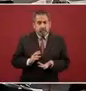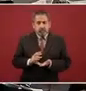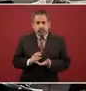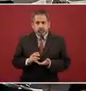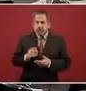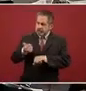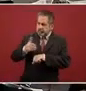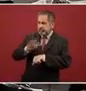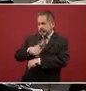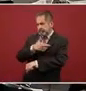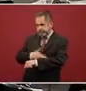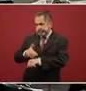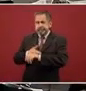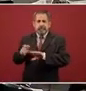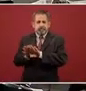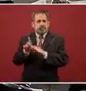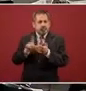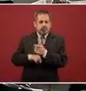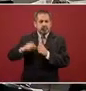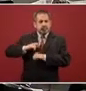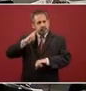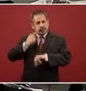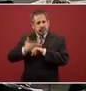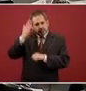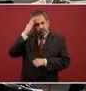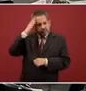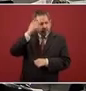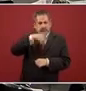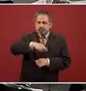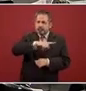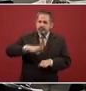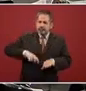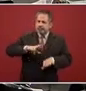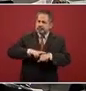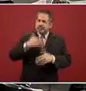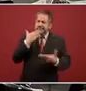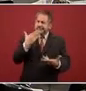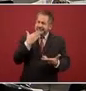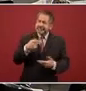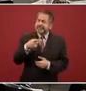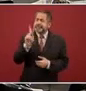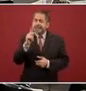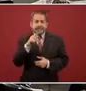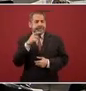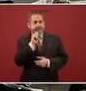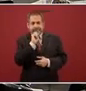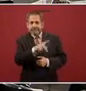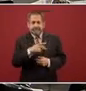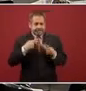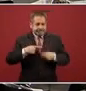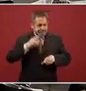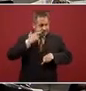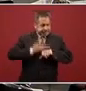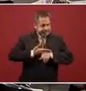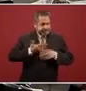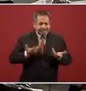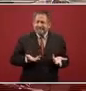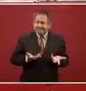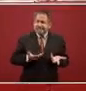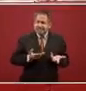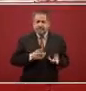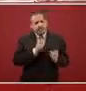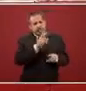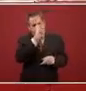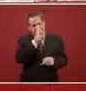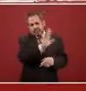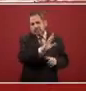términos administrativos, como autoridades sanitarias que son para sus estados, sino también como personas responsables. Entonces lo tomamos como